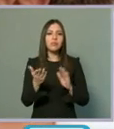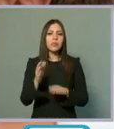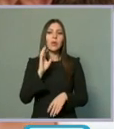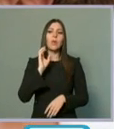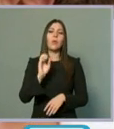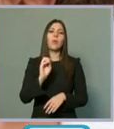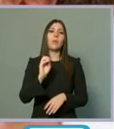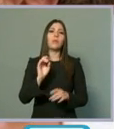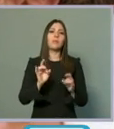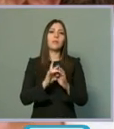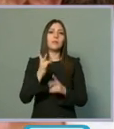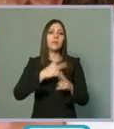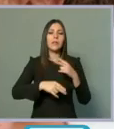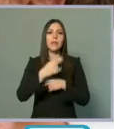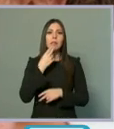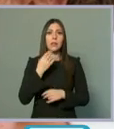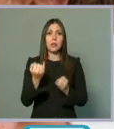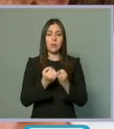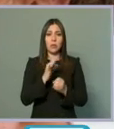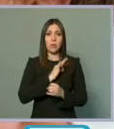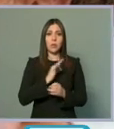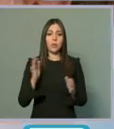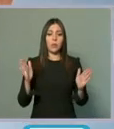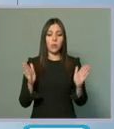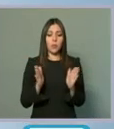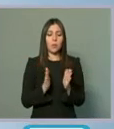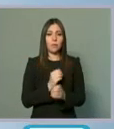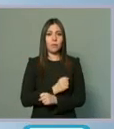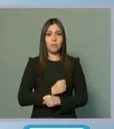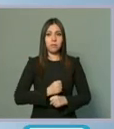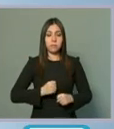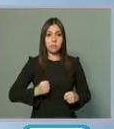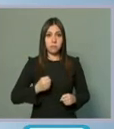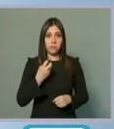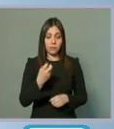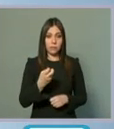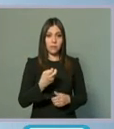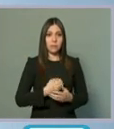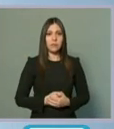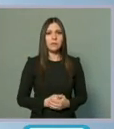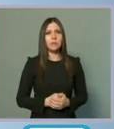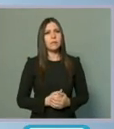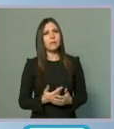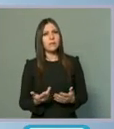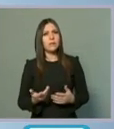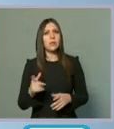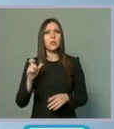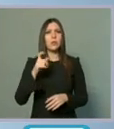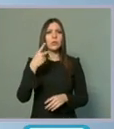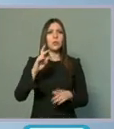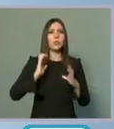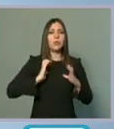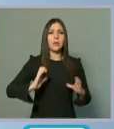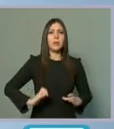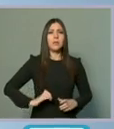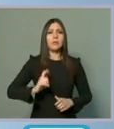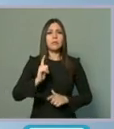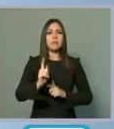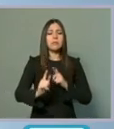ver con bajas y subidas de peso? No, definitivamente una de las causas, al haber un metabolismo lento, todo